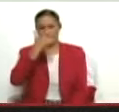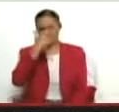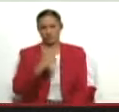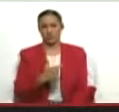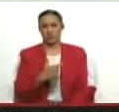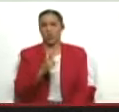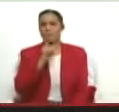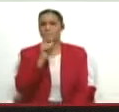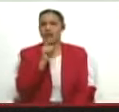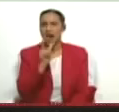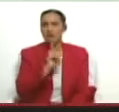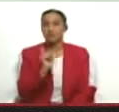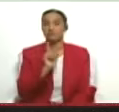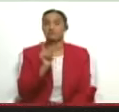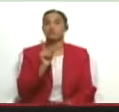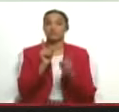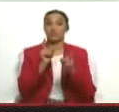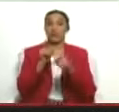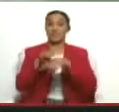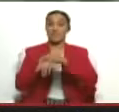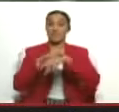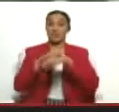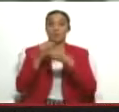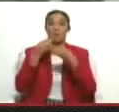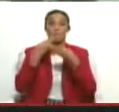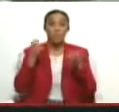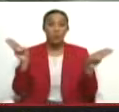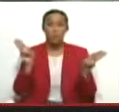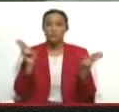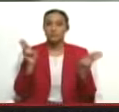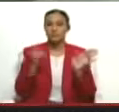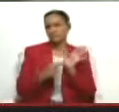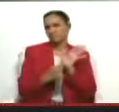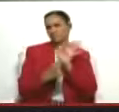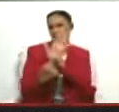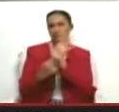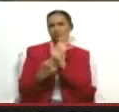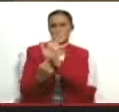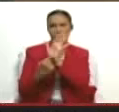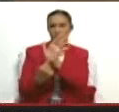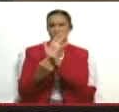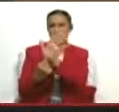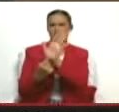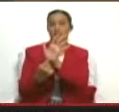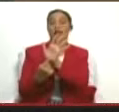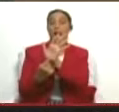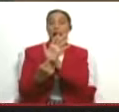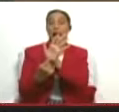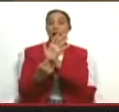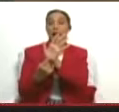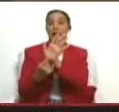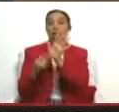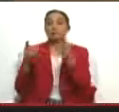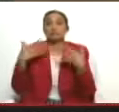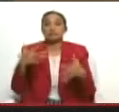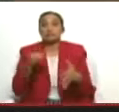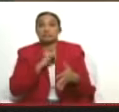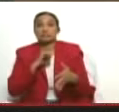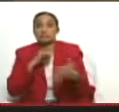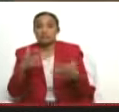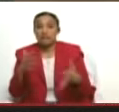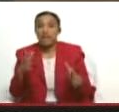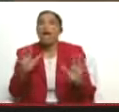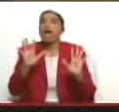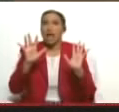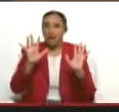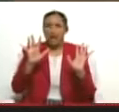tiene la academia de haber estudiado el tema de los Derechos Humanos en posgrado no lo he culminado Algún día lo voy a